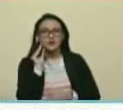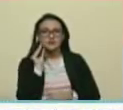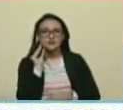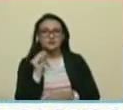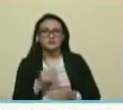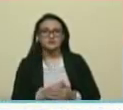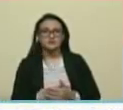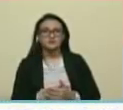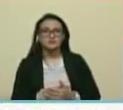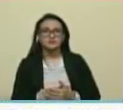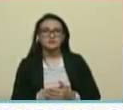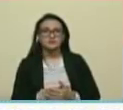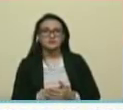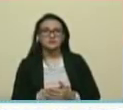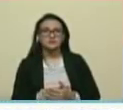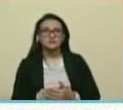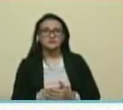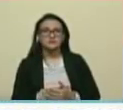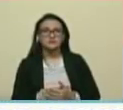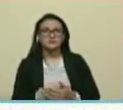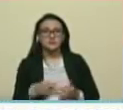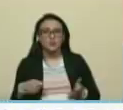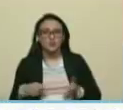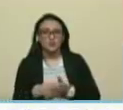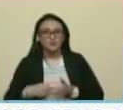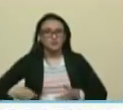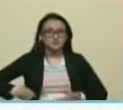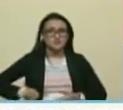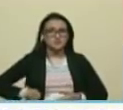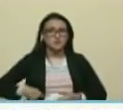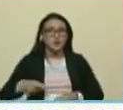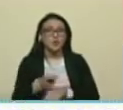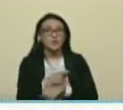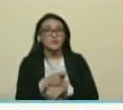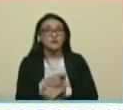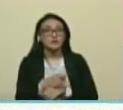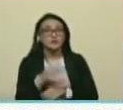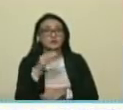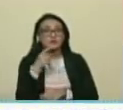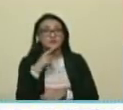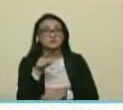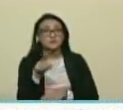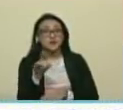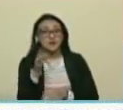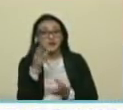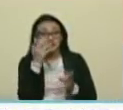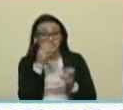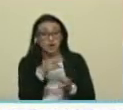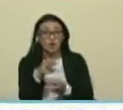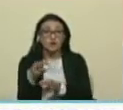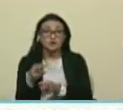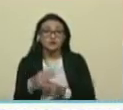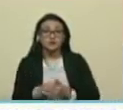agredió a un agente de policía en Bélgica con un cuchillo, con un puñal, y el gobierno de Bélgica lo catalogó como un acto terrorista.